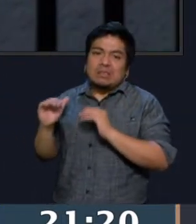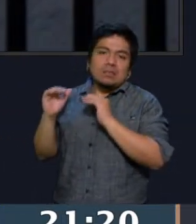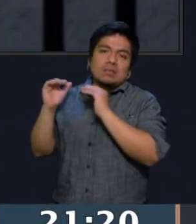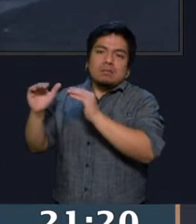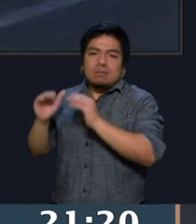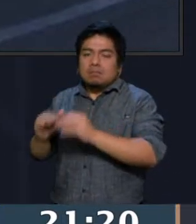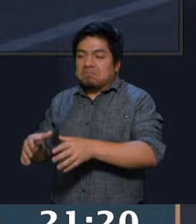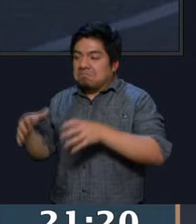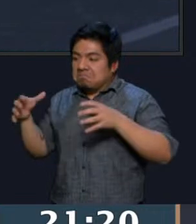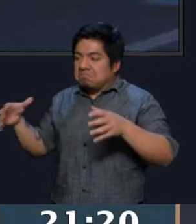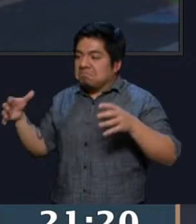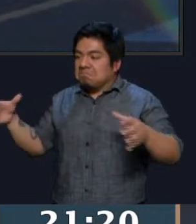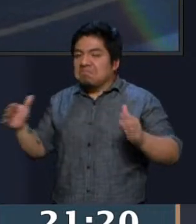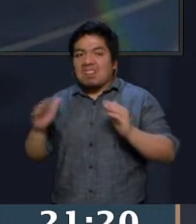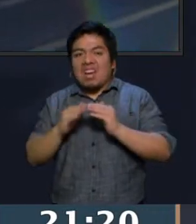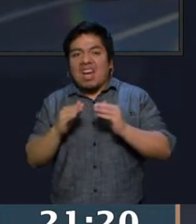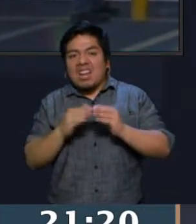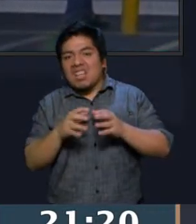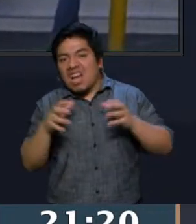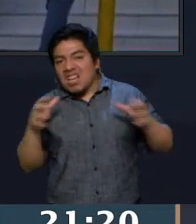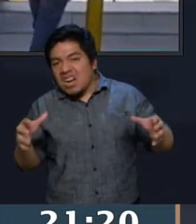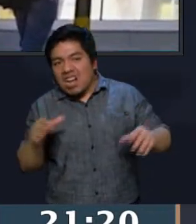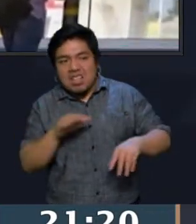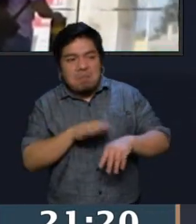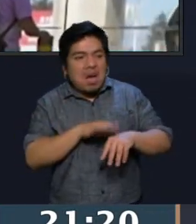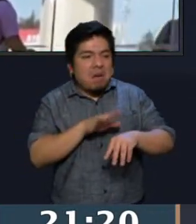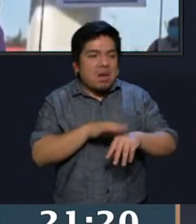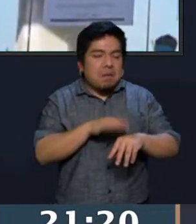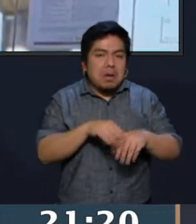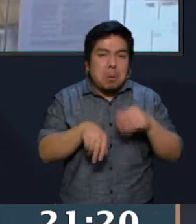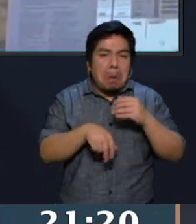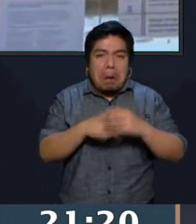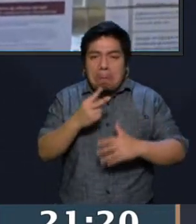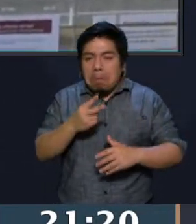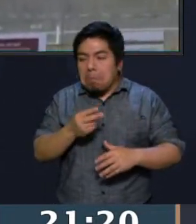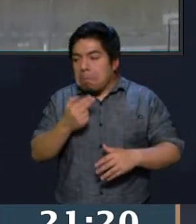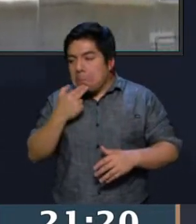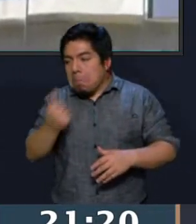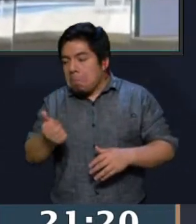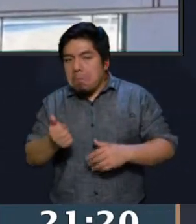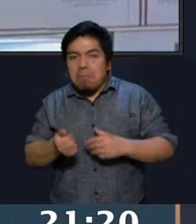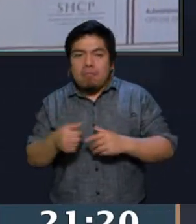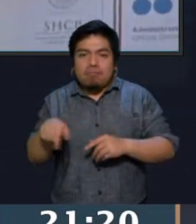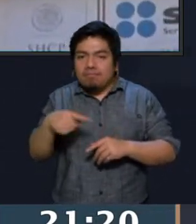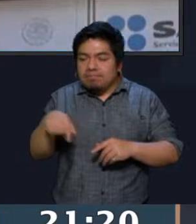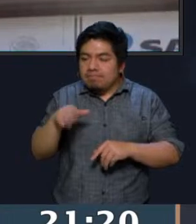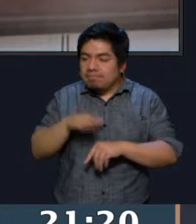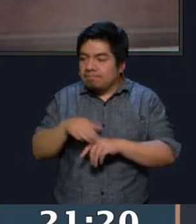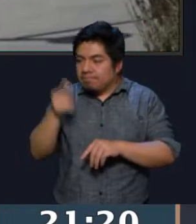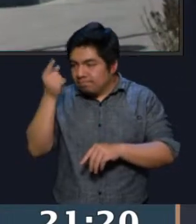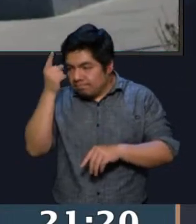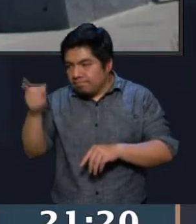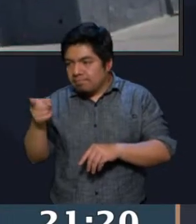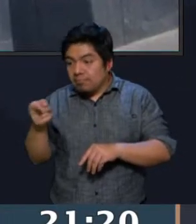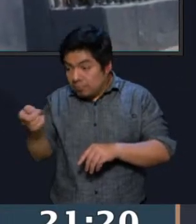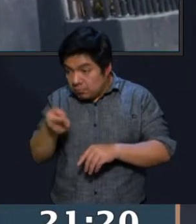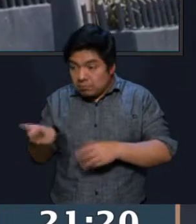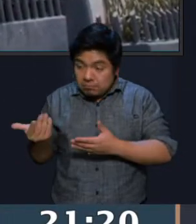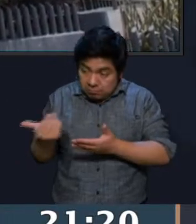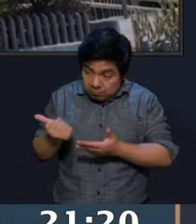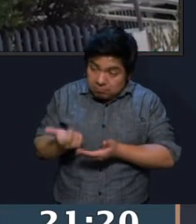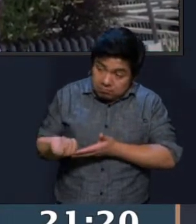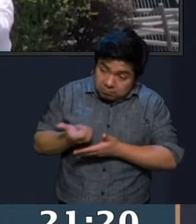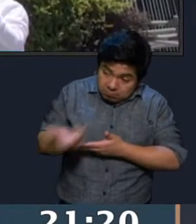a quien tenga inmuebles más grandes, inmuebles desocupados y mayor cantidad de inmuebles, bueno, que paguen lo